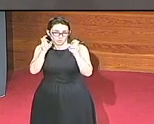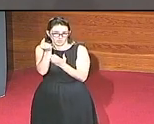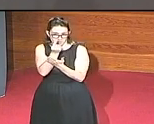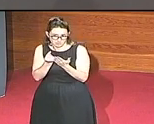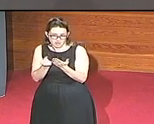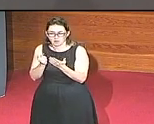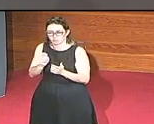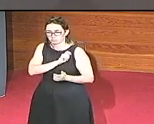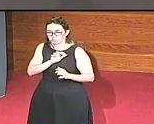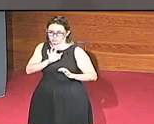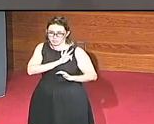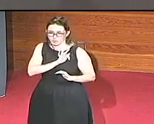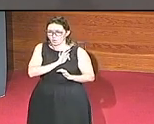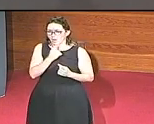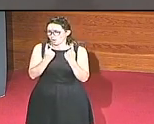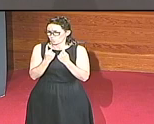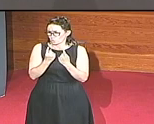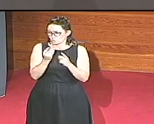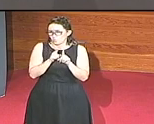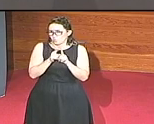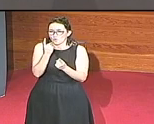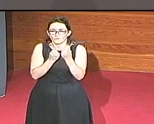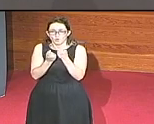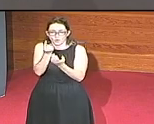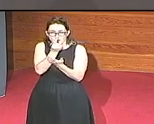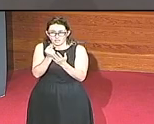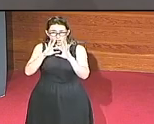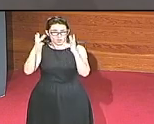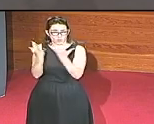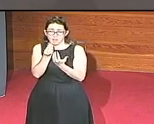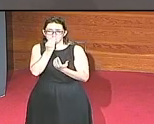incluyendo los máximos galardones en infografía a nivel mundial